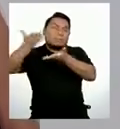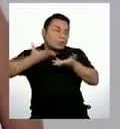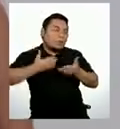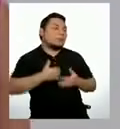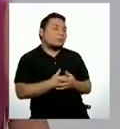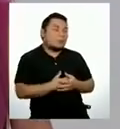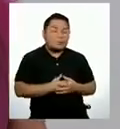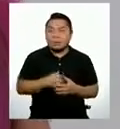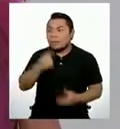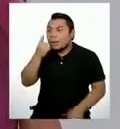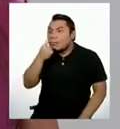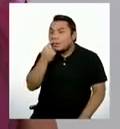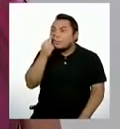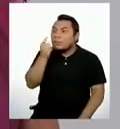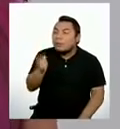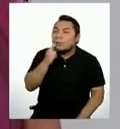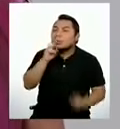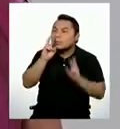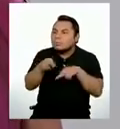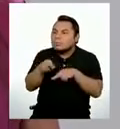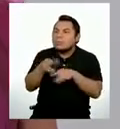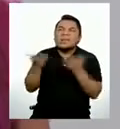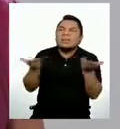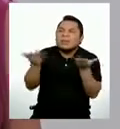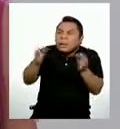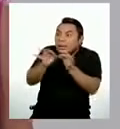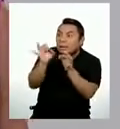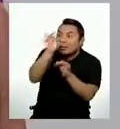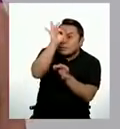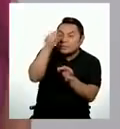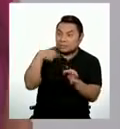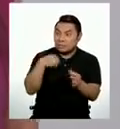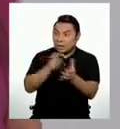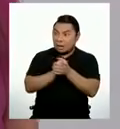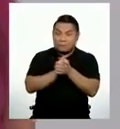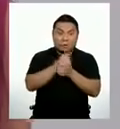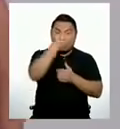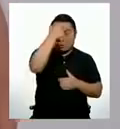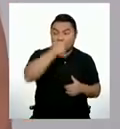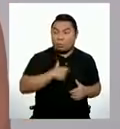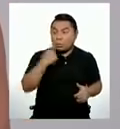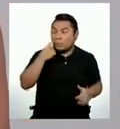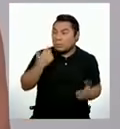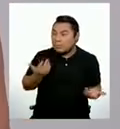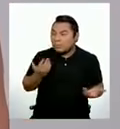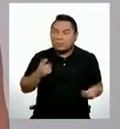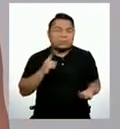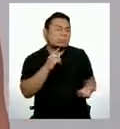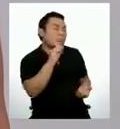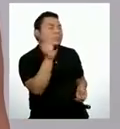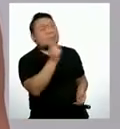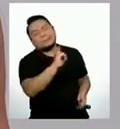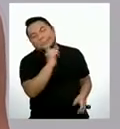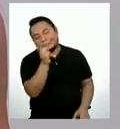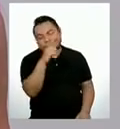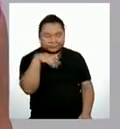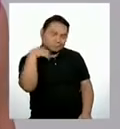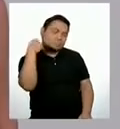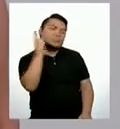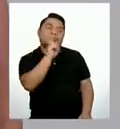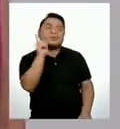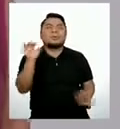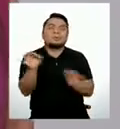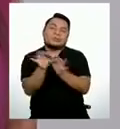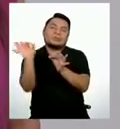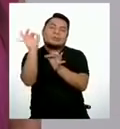intrigado le respondió, ¿Quién es ese? ¿Es tu amigo como yo? Es el espíritu que me ha hecho un regalo.